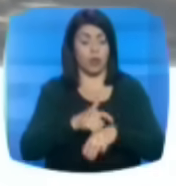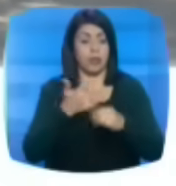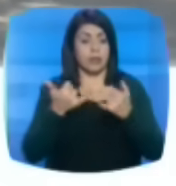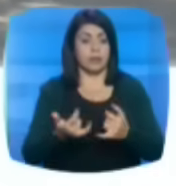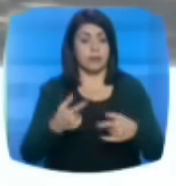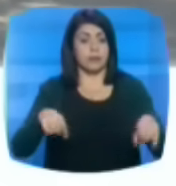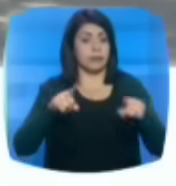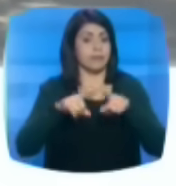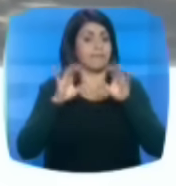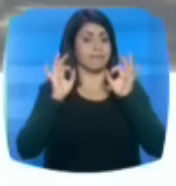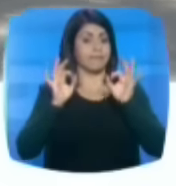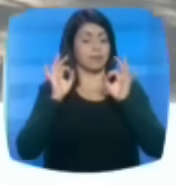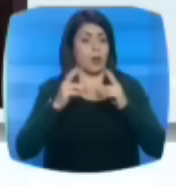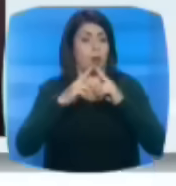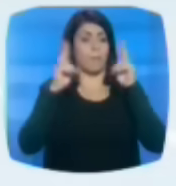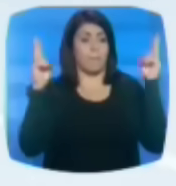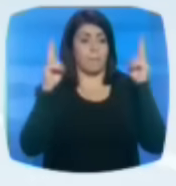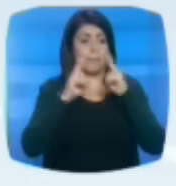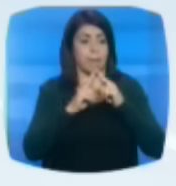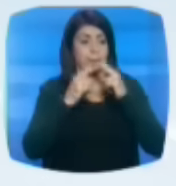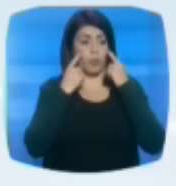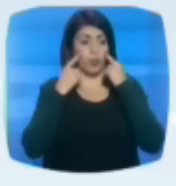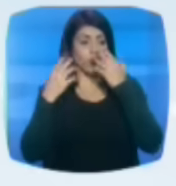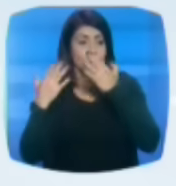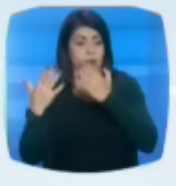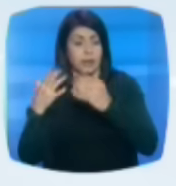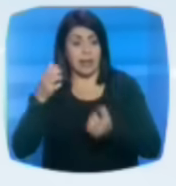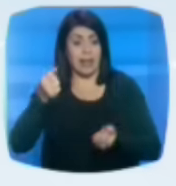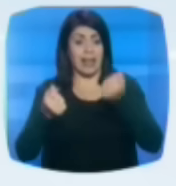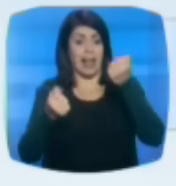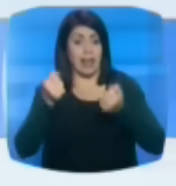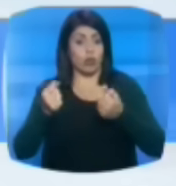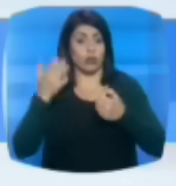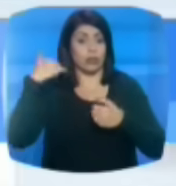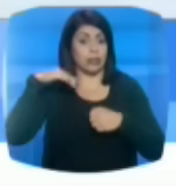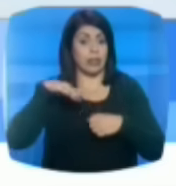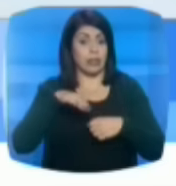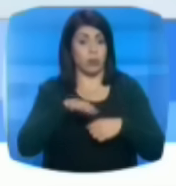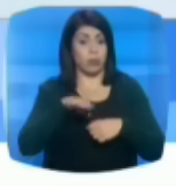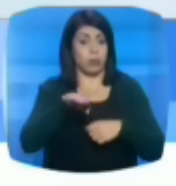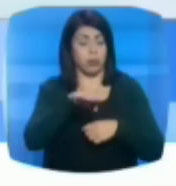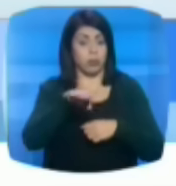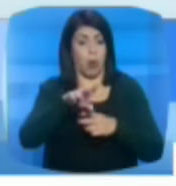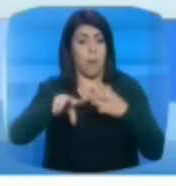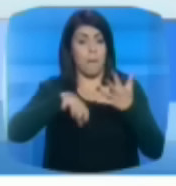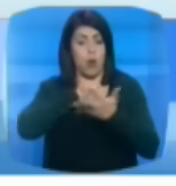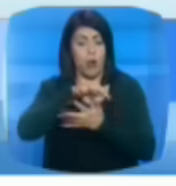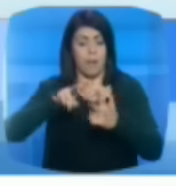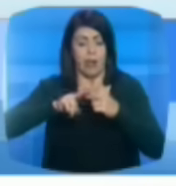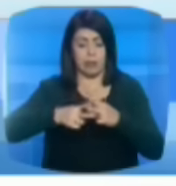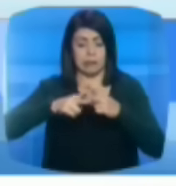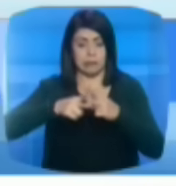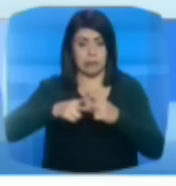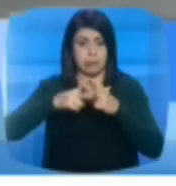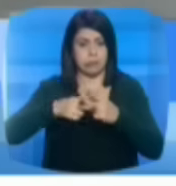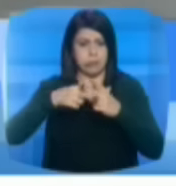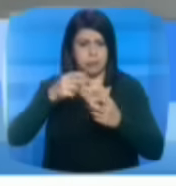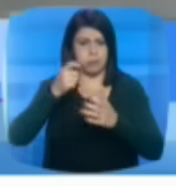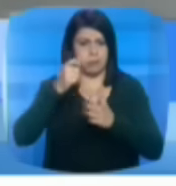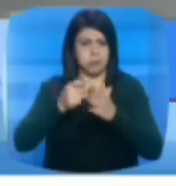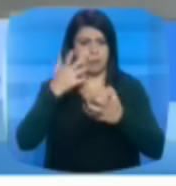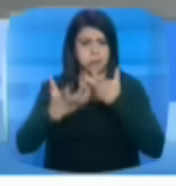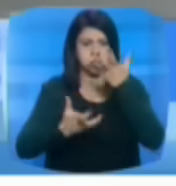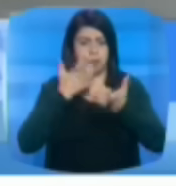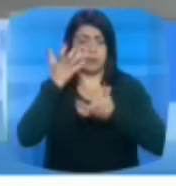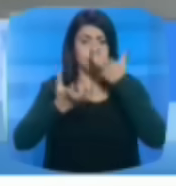Eso ocurrió específicamente en el puente de Paraparal, donde el vehículo presuntamente generó un desperfecto, el cual causó que se incendiara.